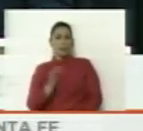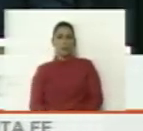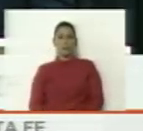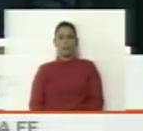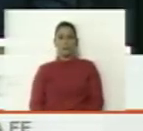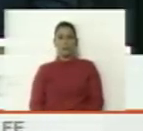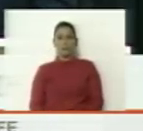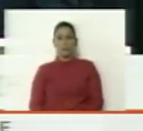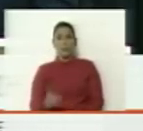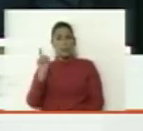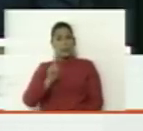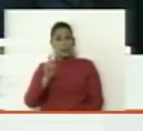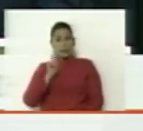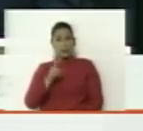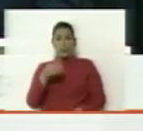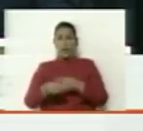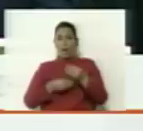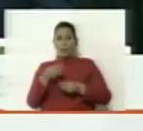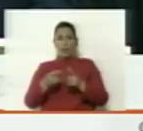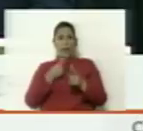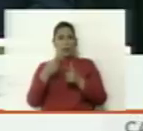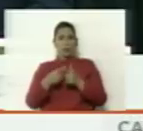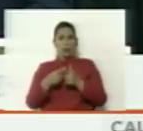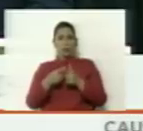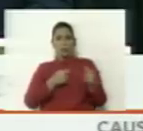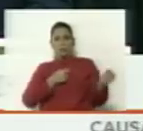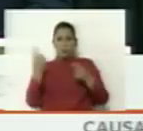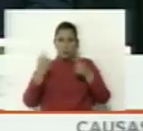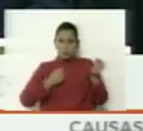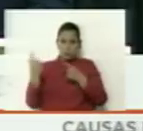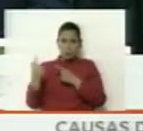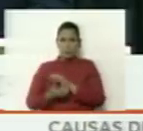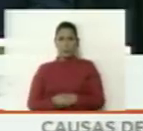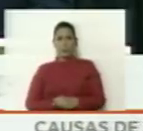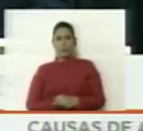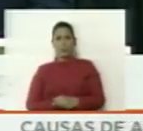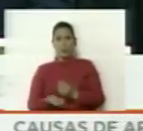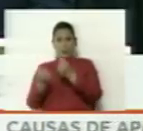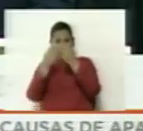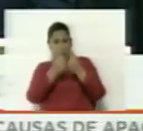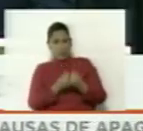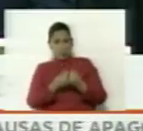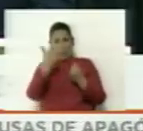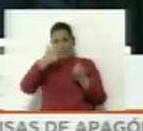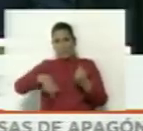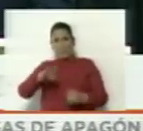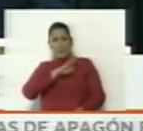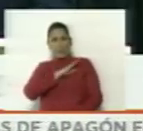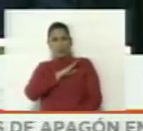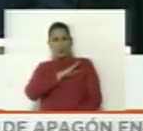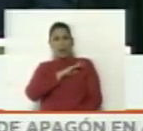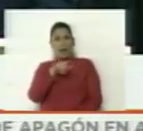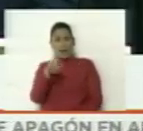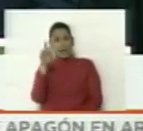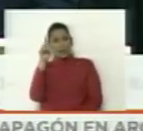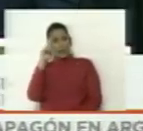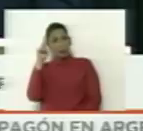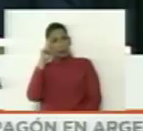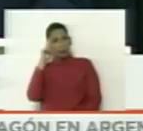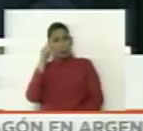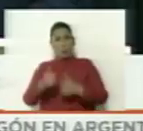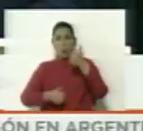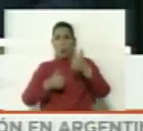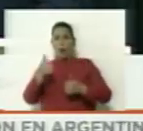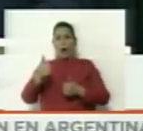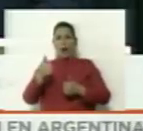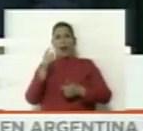que se necesitan hacer, entonces los trasladan a cuentas personales. Y esa es la razón por la cual muchas veces nos